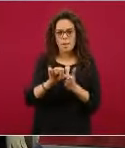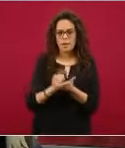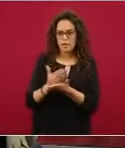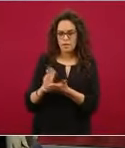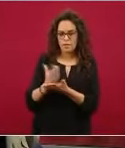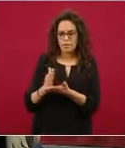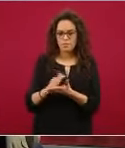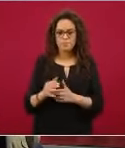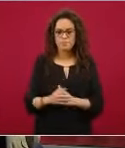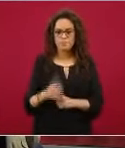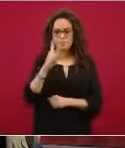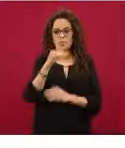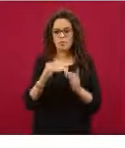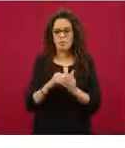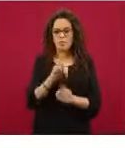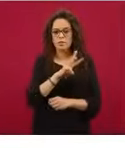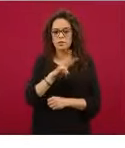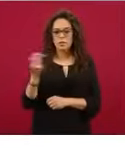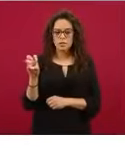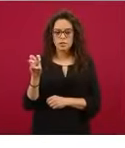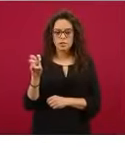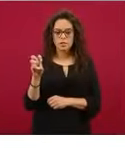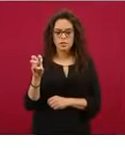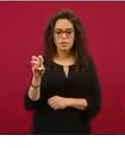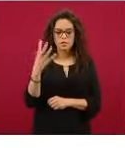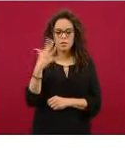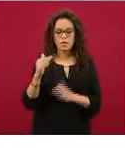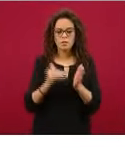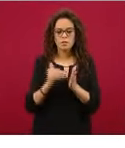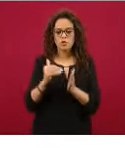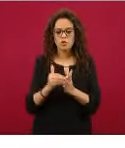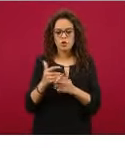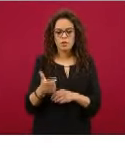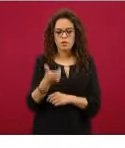1,310 millones de pesos de diferencia de estos